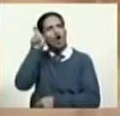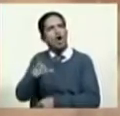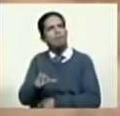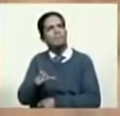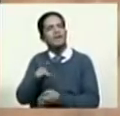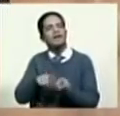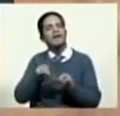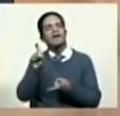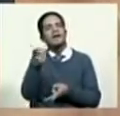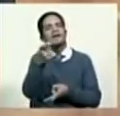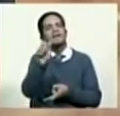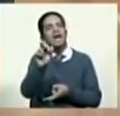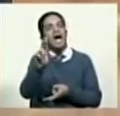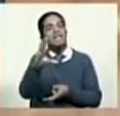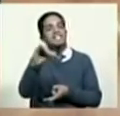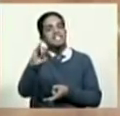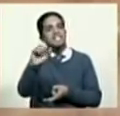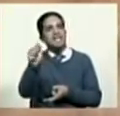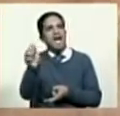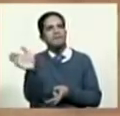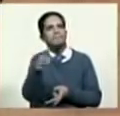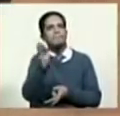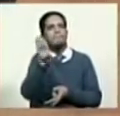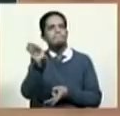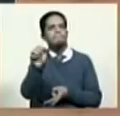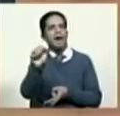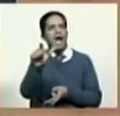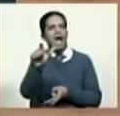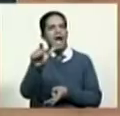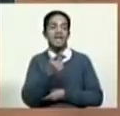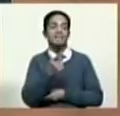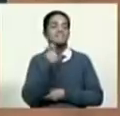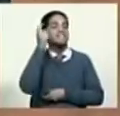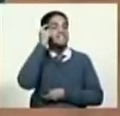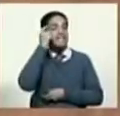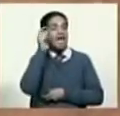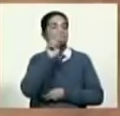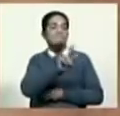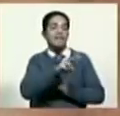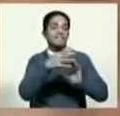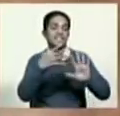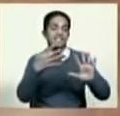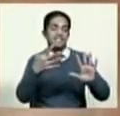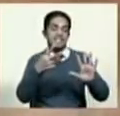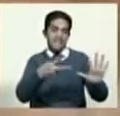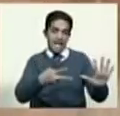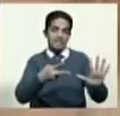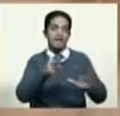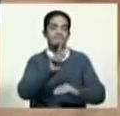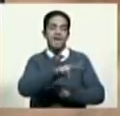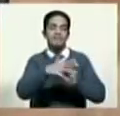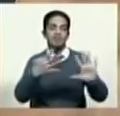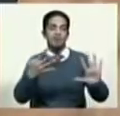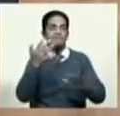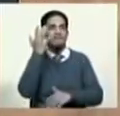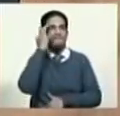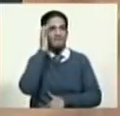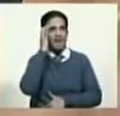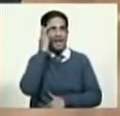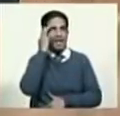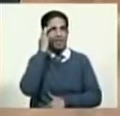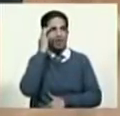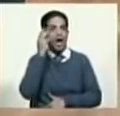García Palomo, en el cual detallaba exactamente que con fecha 27 y de 3 de febrero se tenían